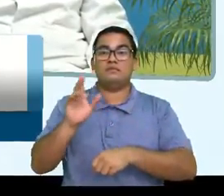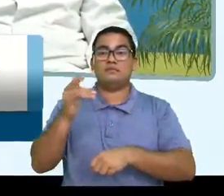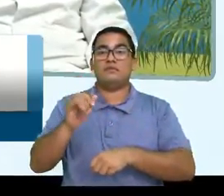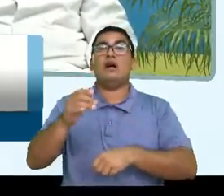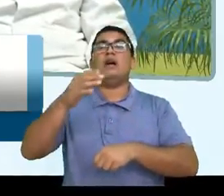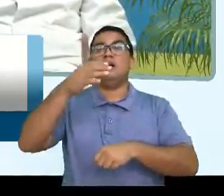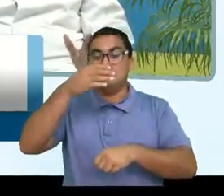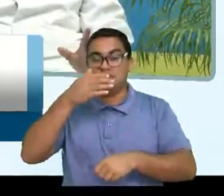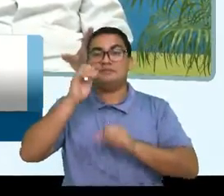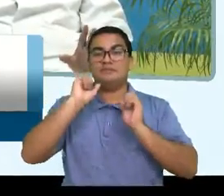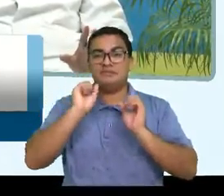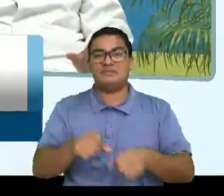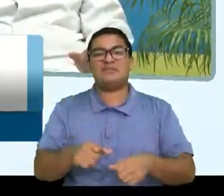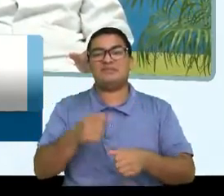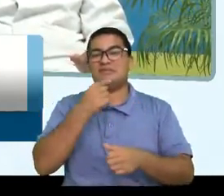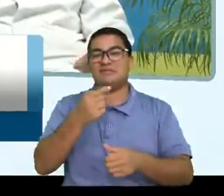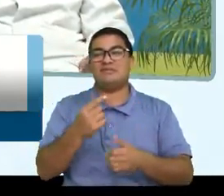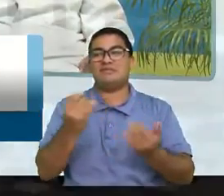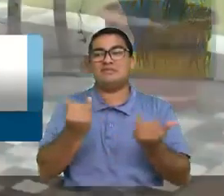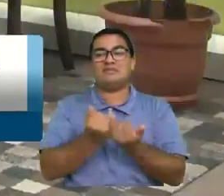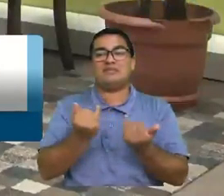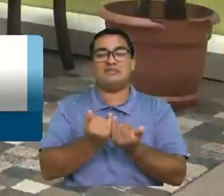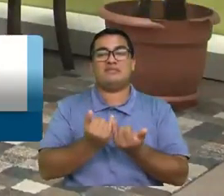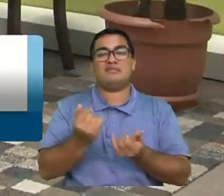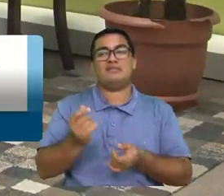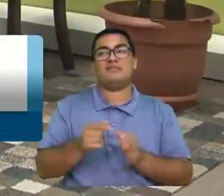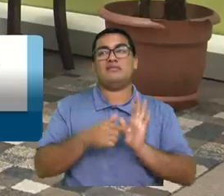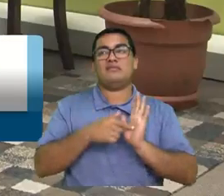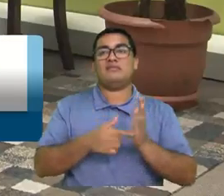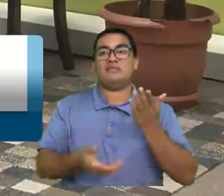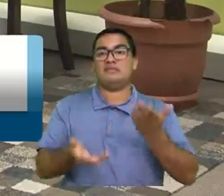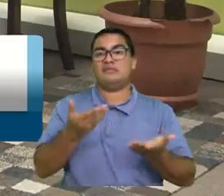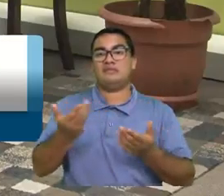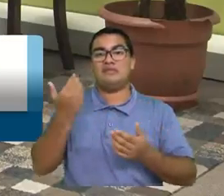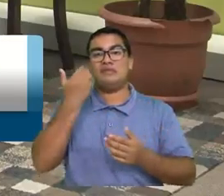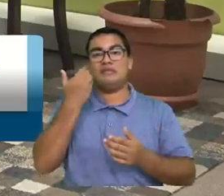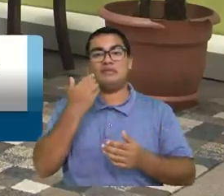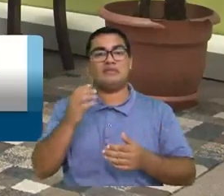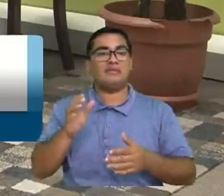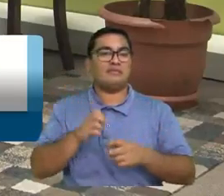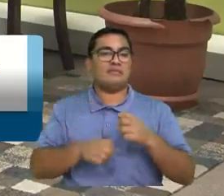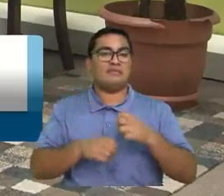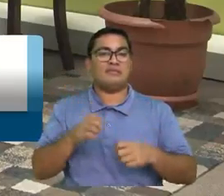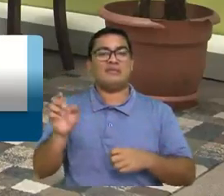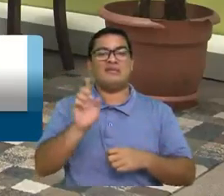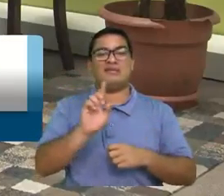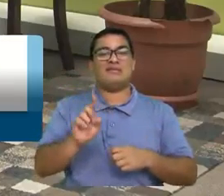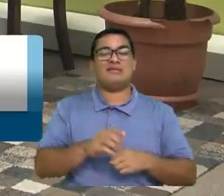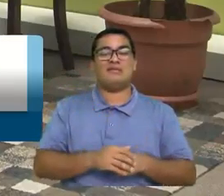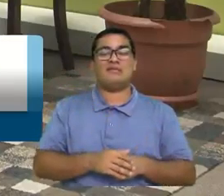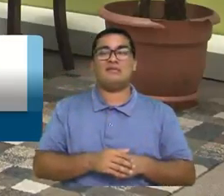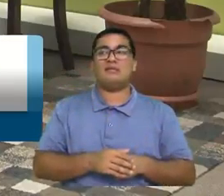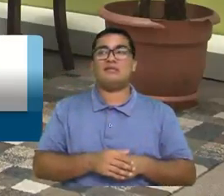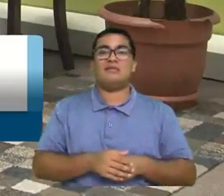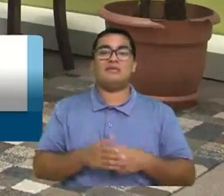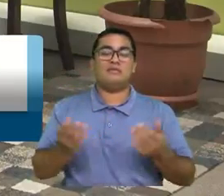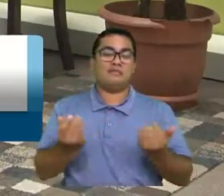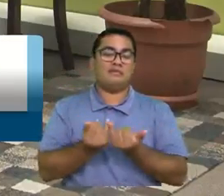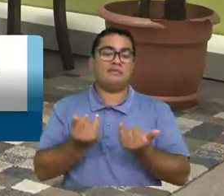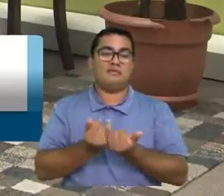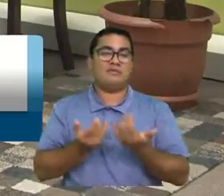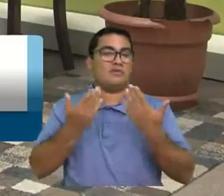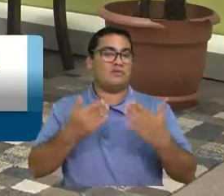estornudar. Entonces, no es necesariamente que tengo algún proceso infeccioso o bacteriano, simple y sencillamente es un